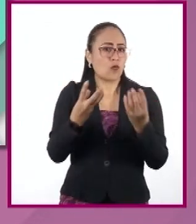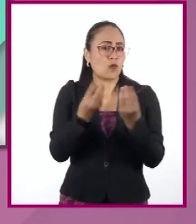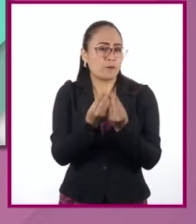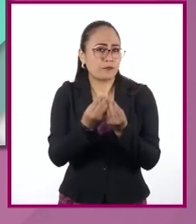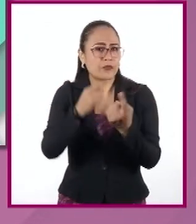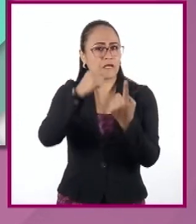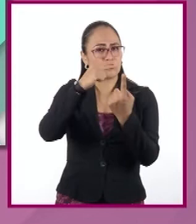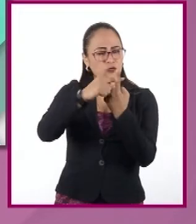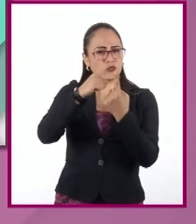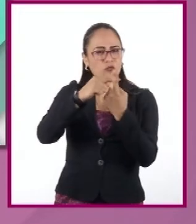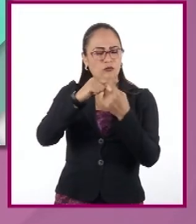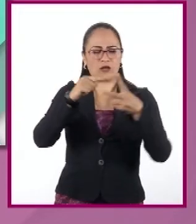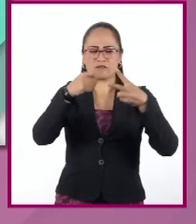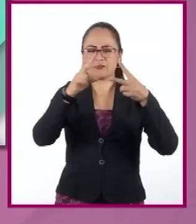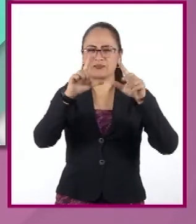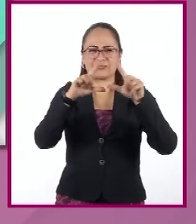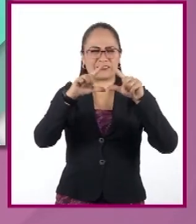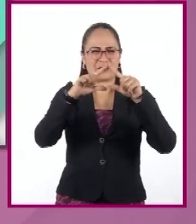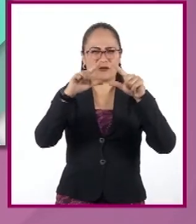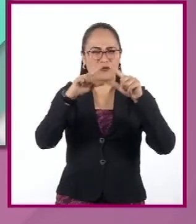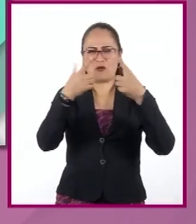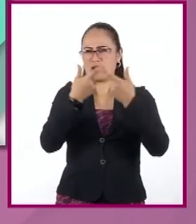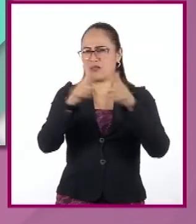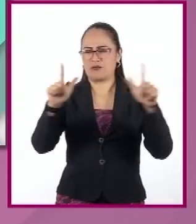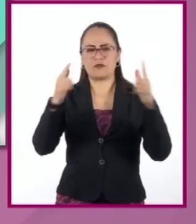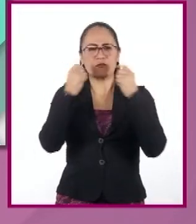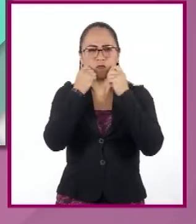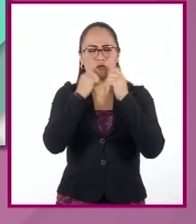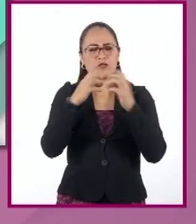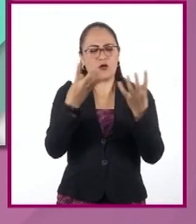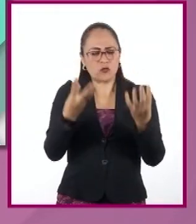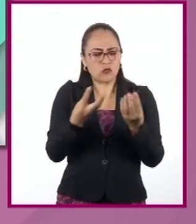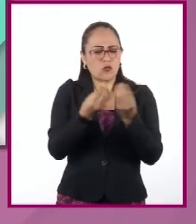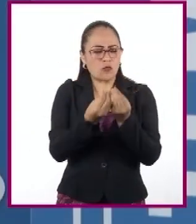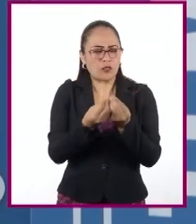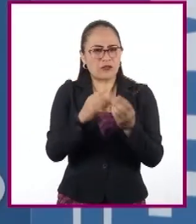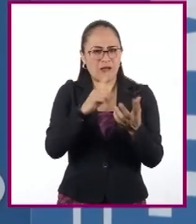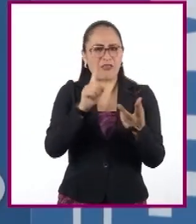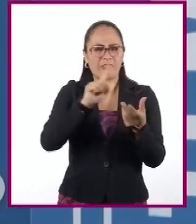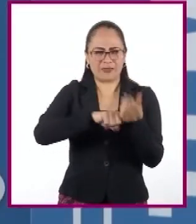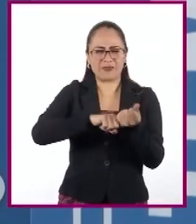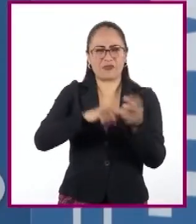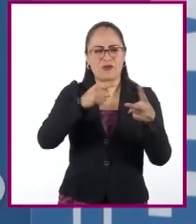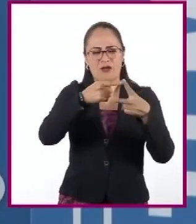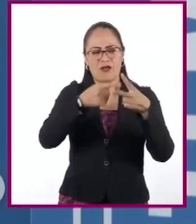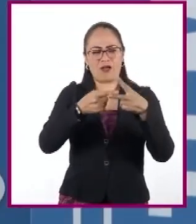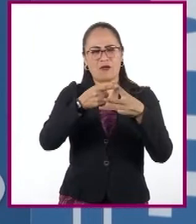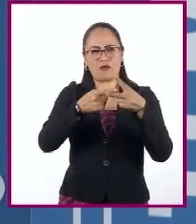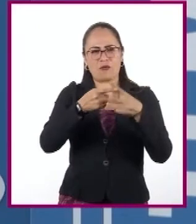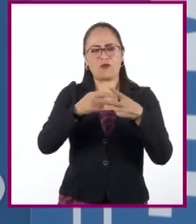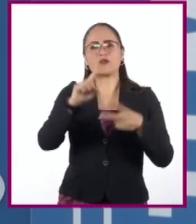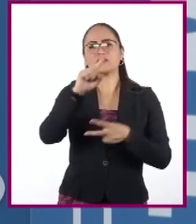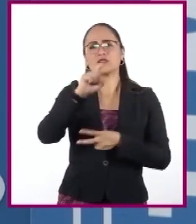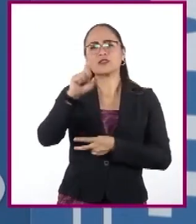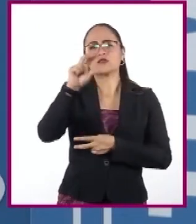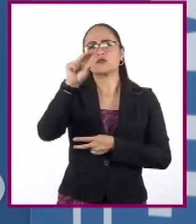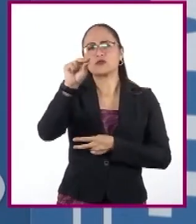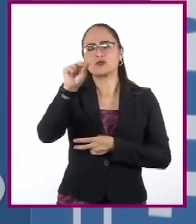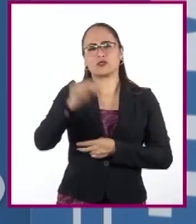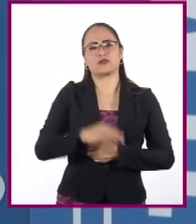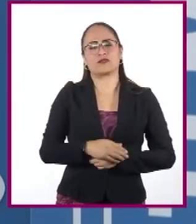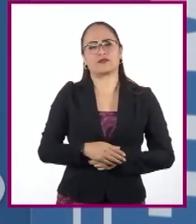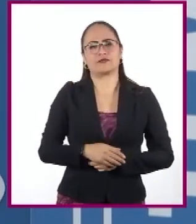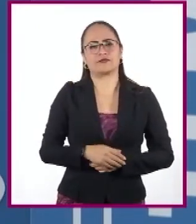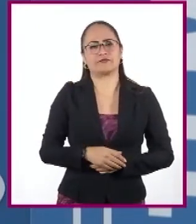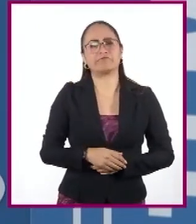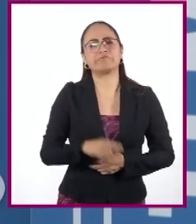interiores de cualquier triángulo mide 180 grados. Relacionando lo anterior, modelemos la